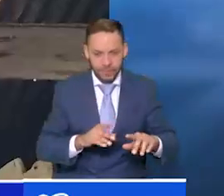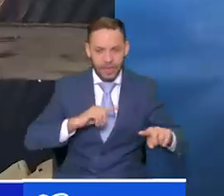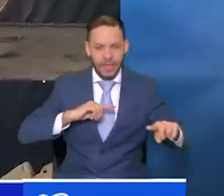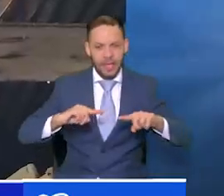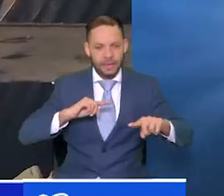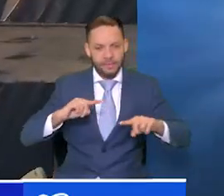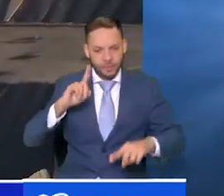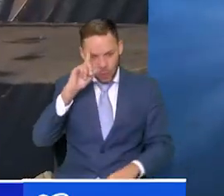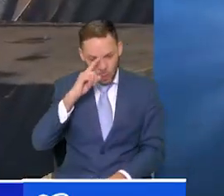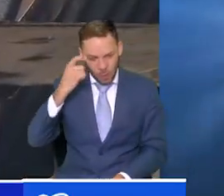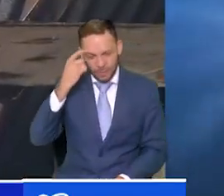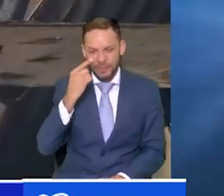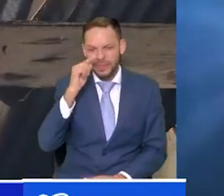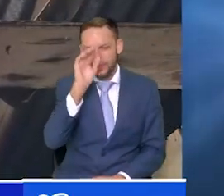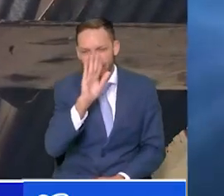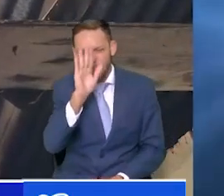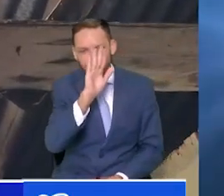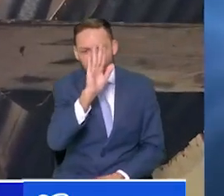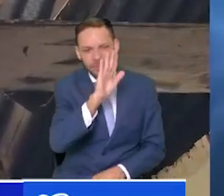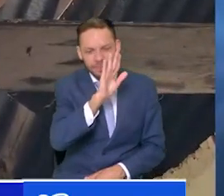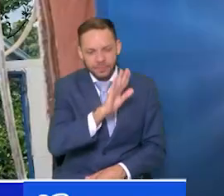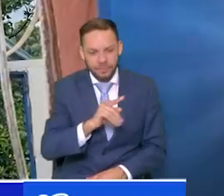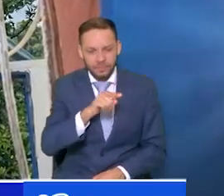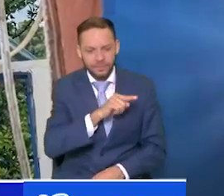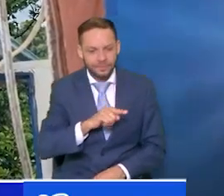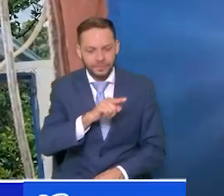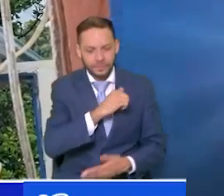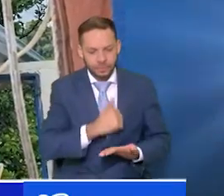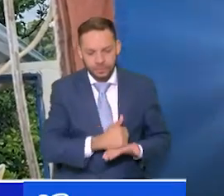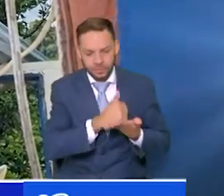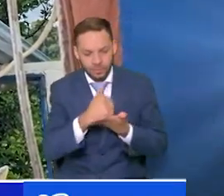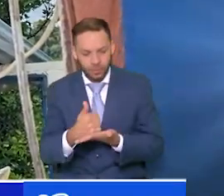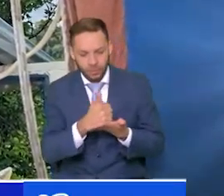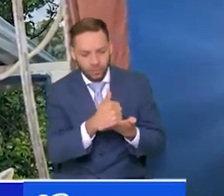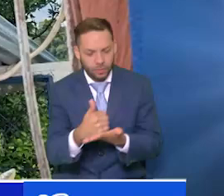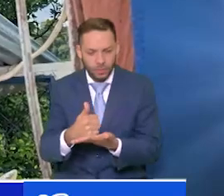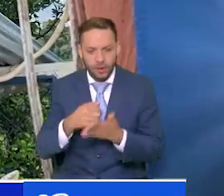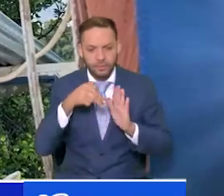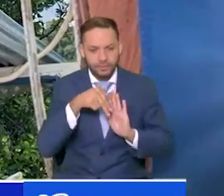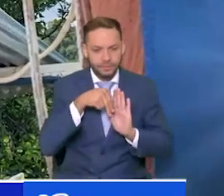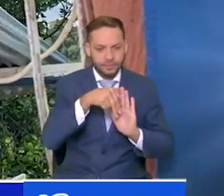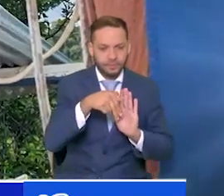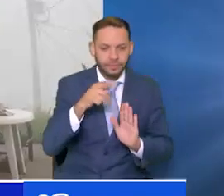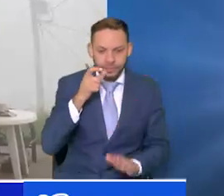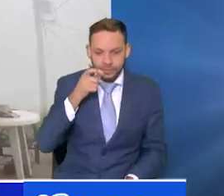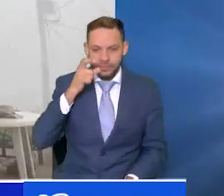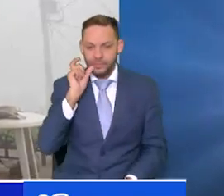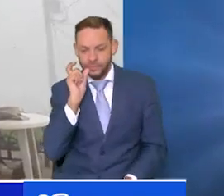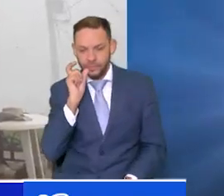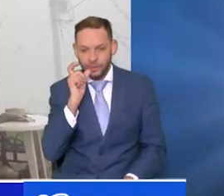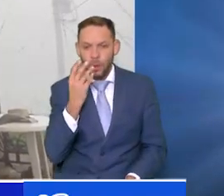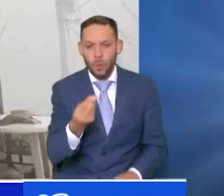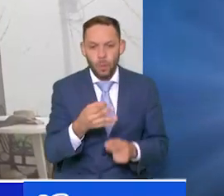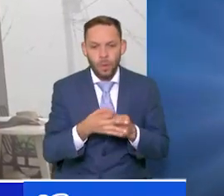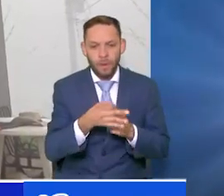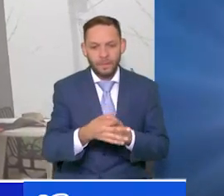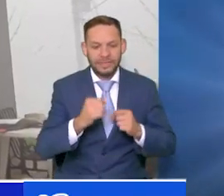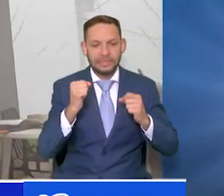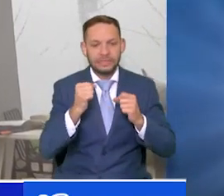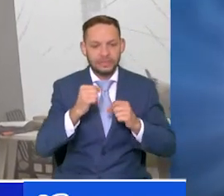departamental se destinarán las más importantes ayudas humanitarias las unidades de gestión del riesgo de caldas y samanas siguen al tanto de la